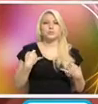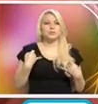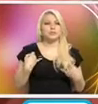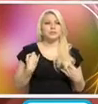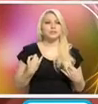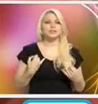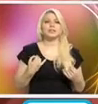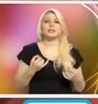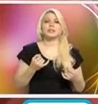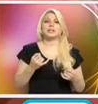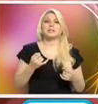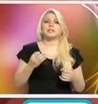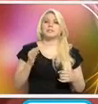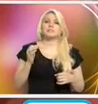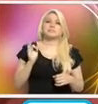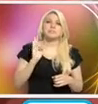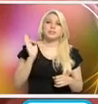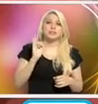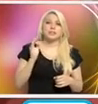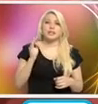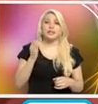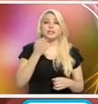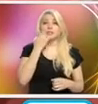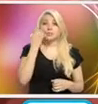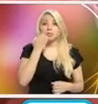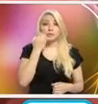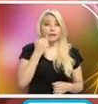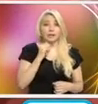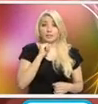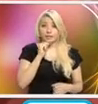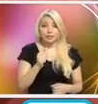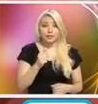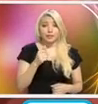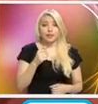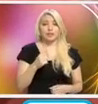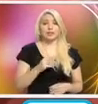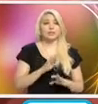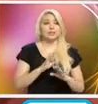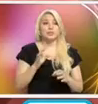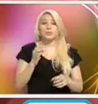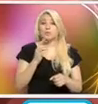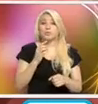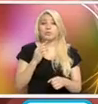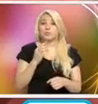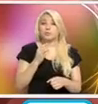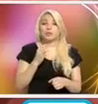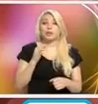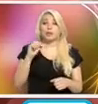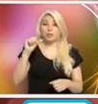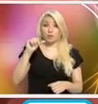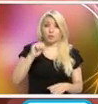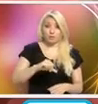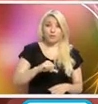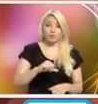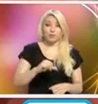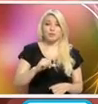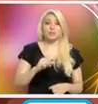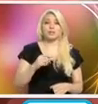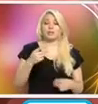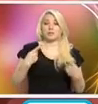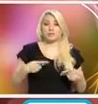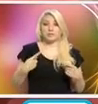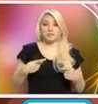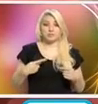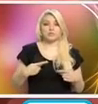con una persona que me decía que con tercer grado de primaria, hoy es un empresario muy exitoso, ¿no? Tercer grado